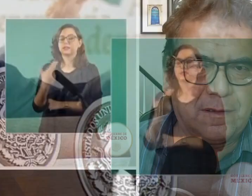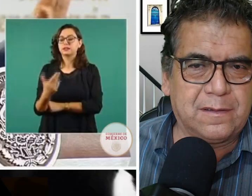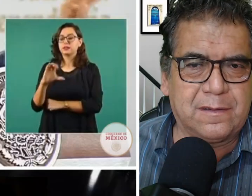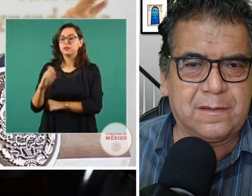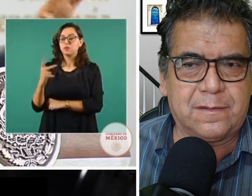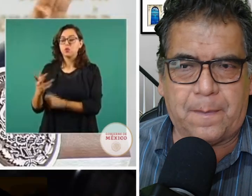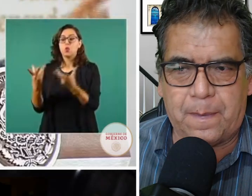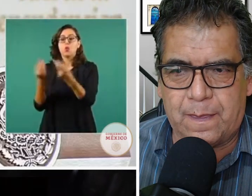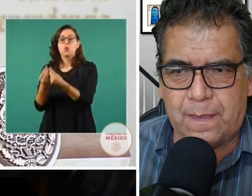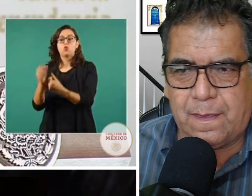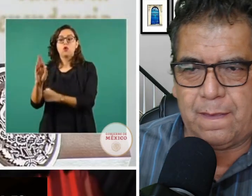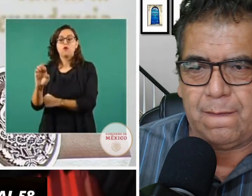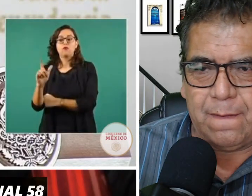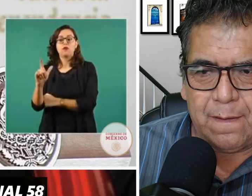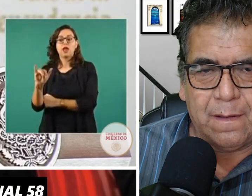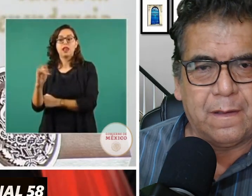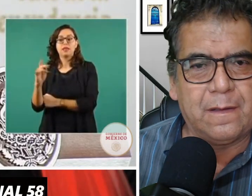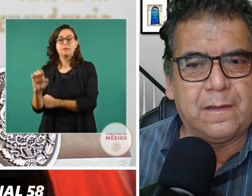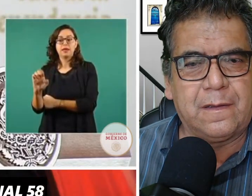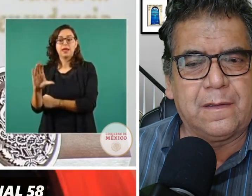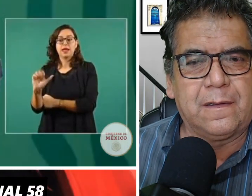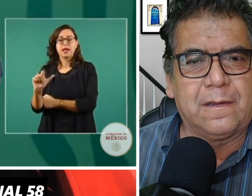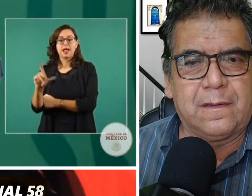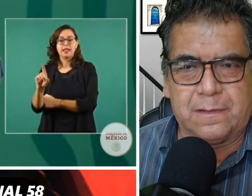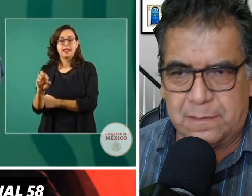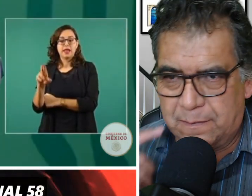que los que nos están viendo